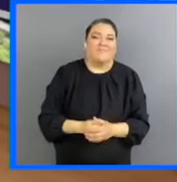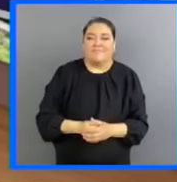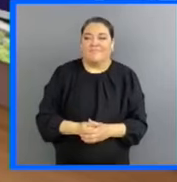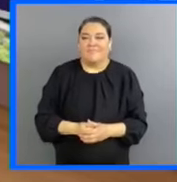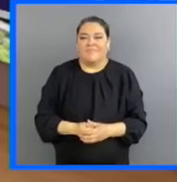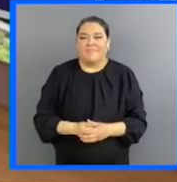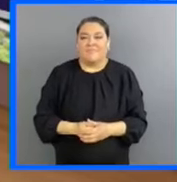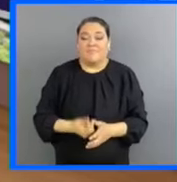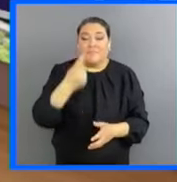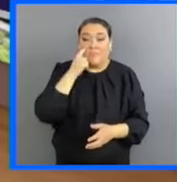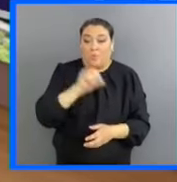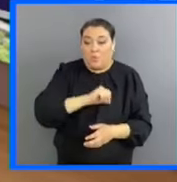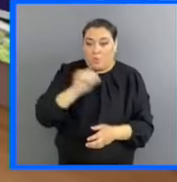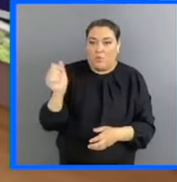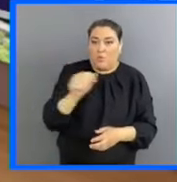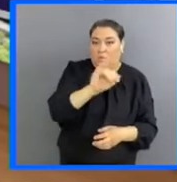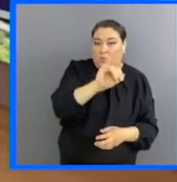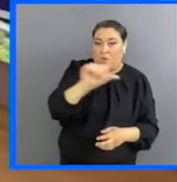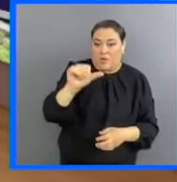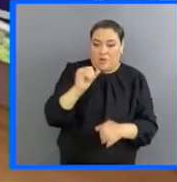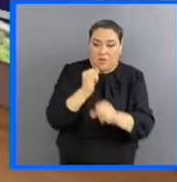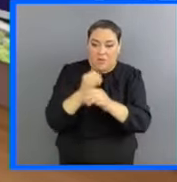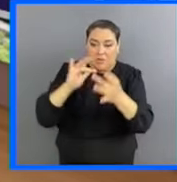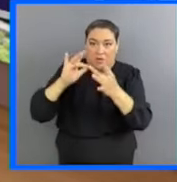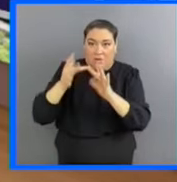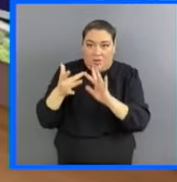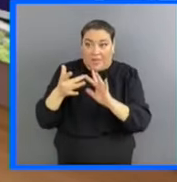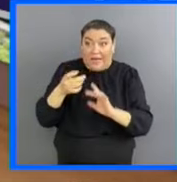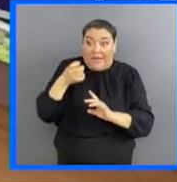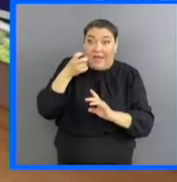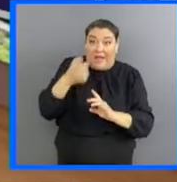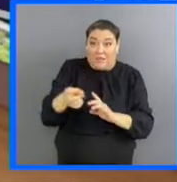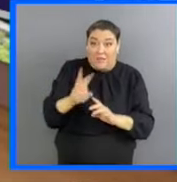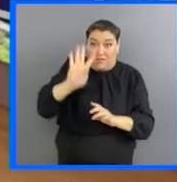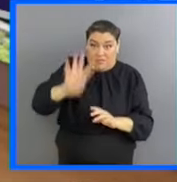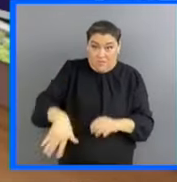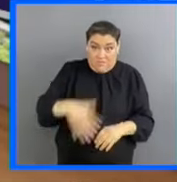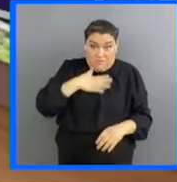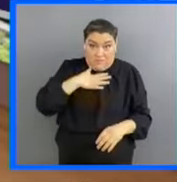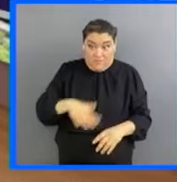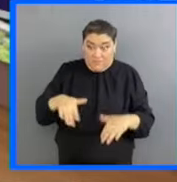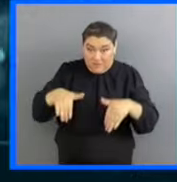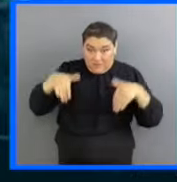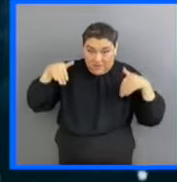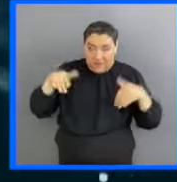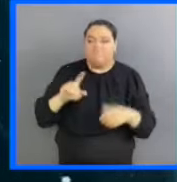Inteligencia artificial y redes sociales no son neutrales, planteó la experta Delia Ferreira.